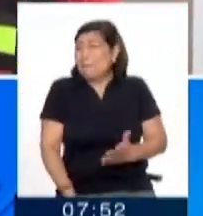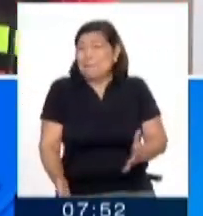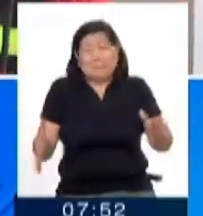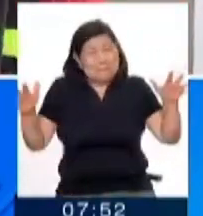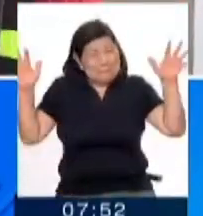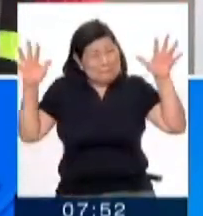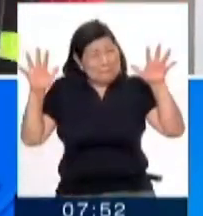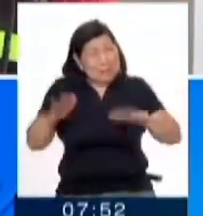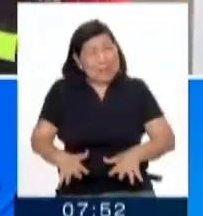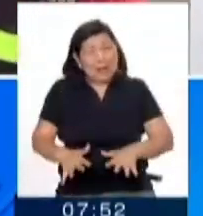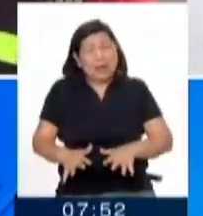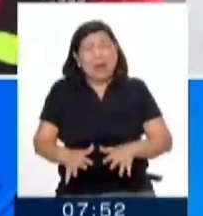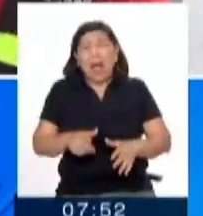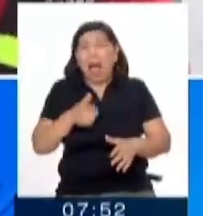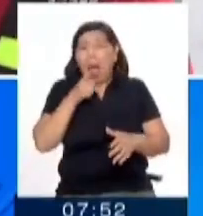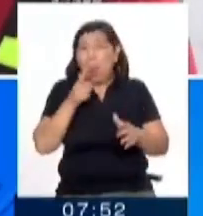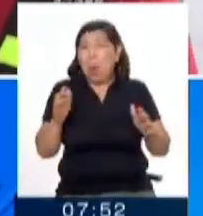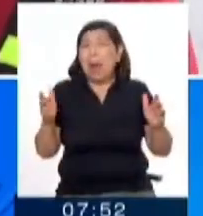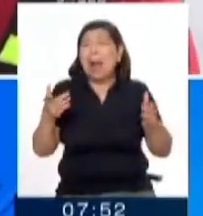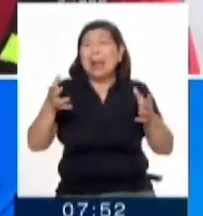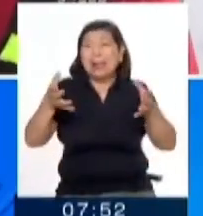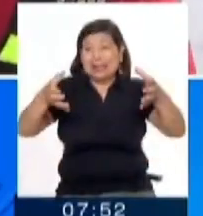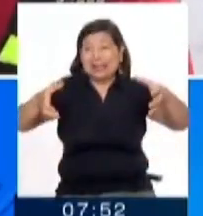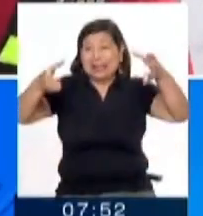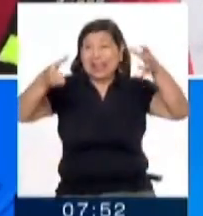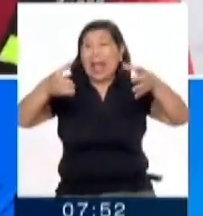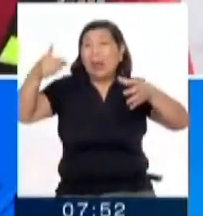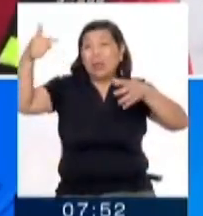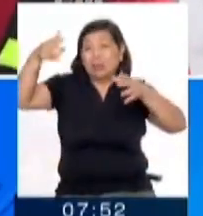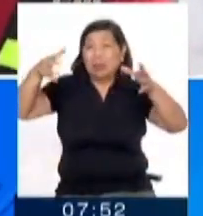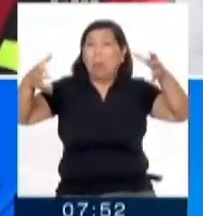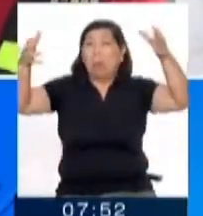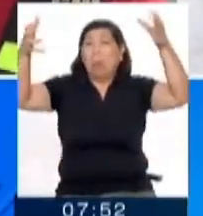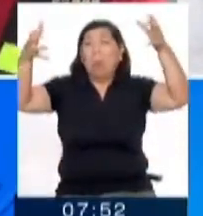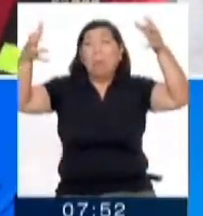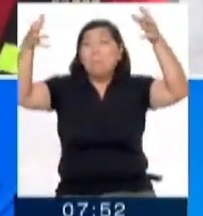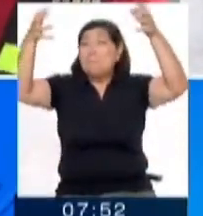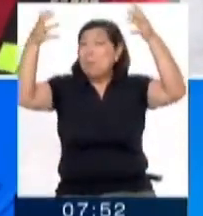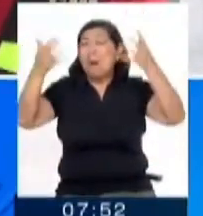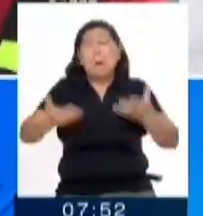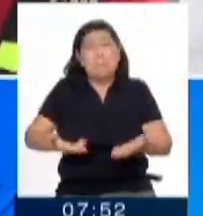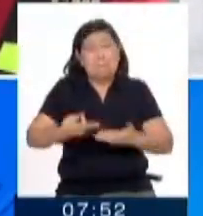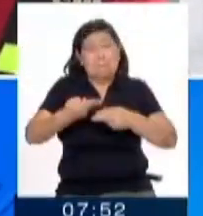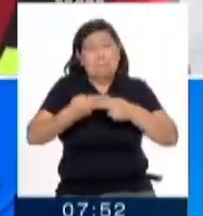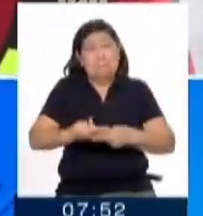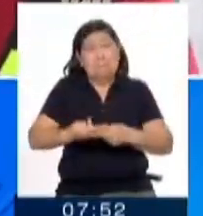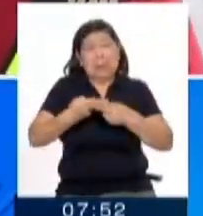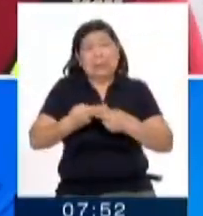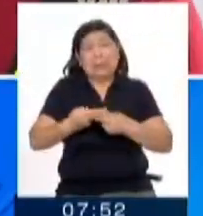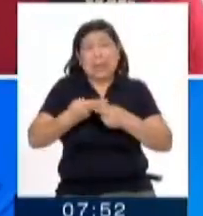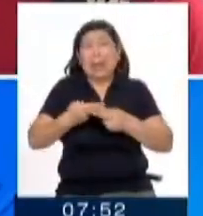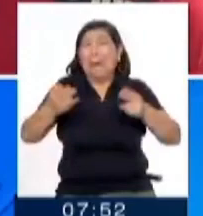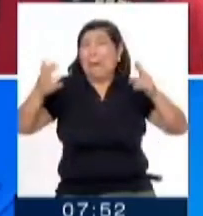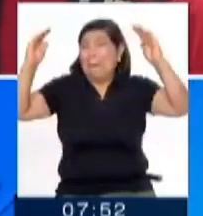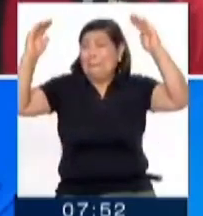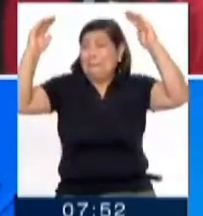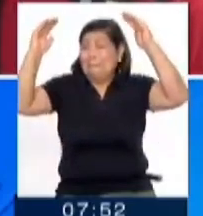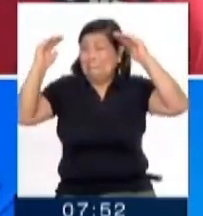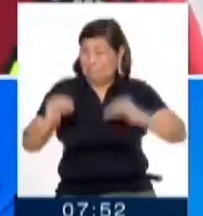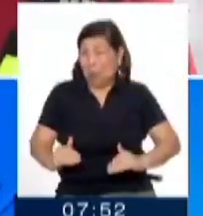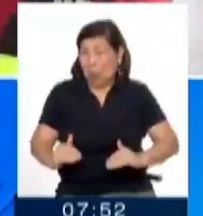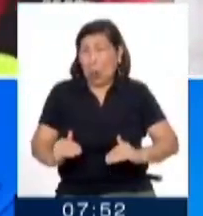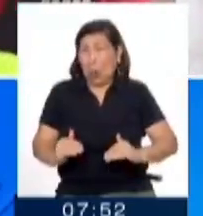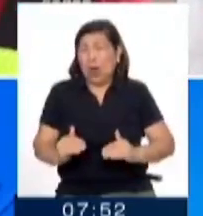colapso estructural de un tanque elevado de agua. Un tanque de construcción bastante pesada, ¿no? De concreto armado con fierro, bastante